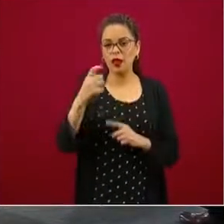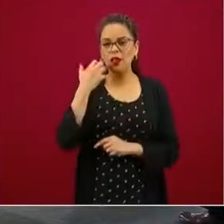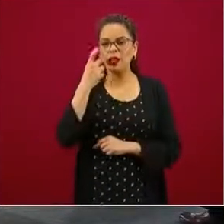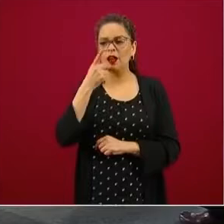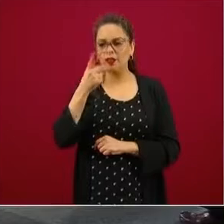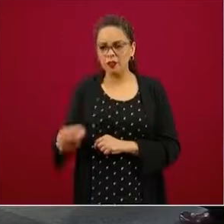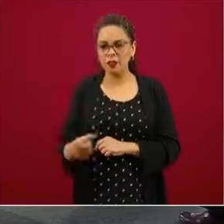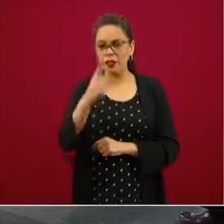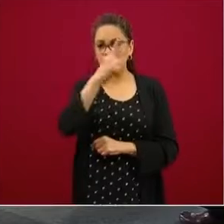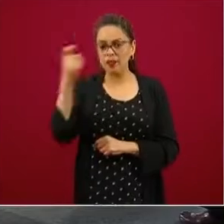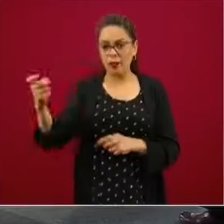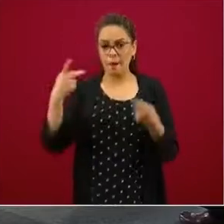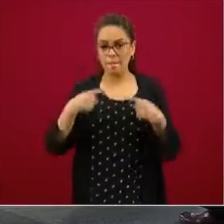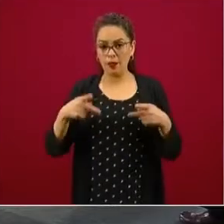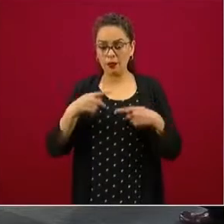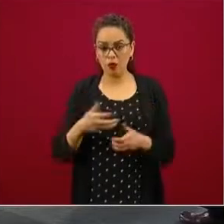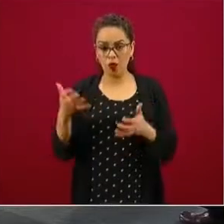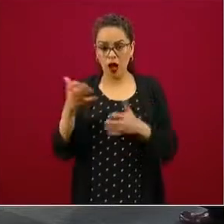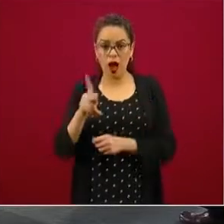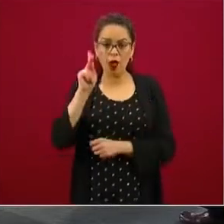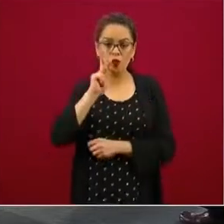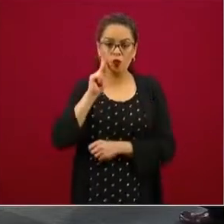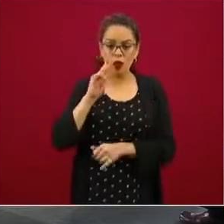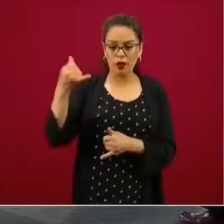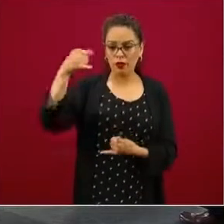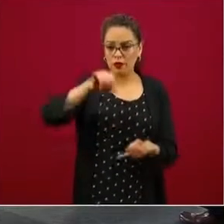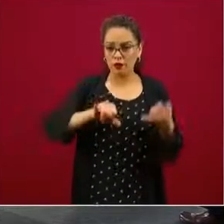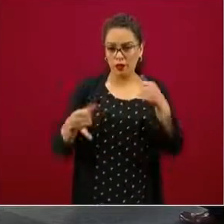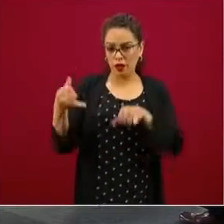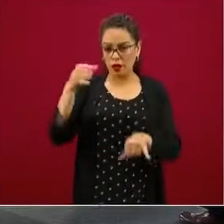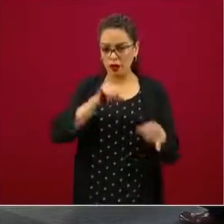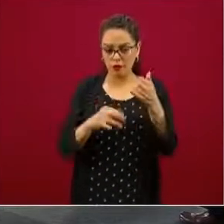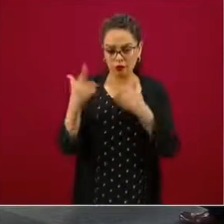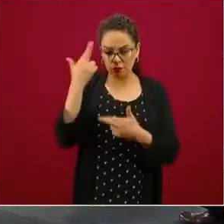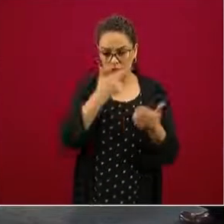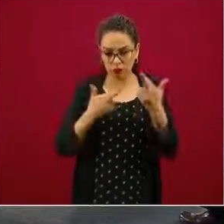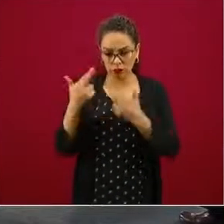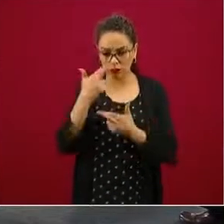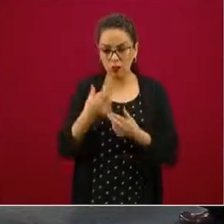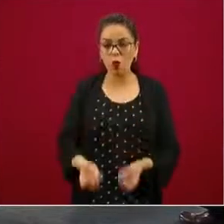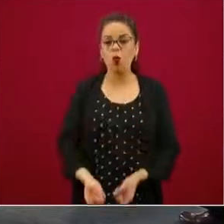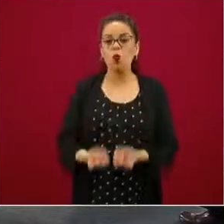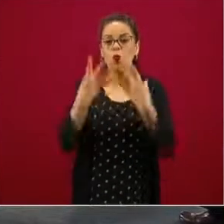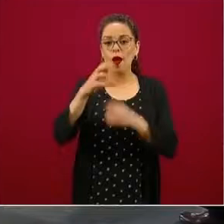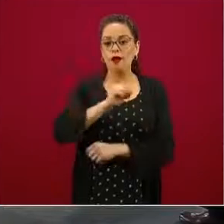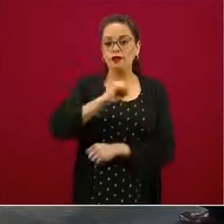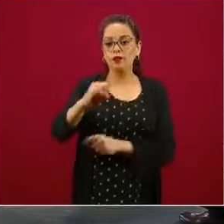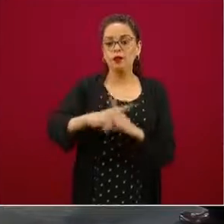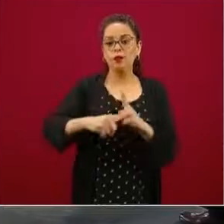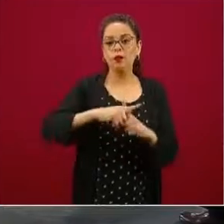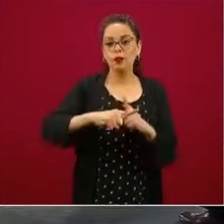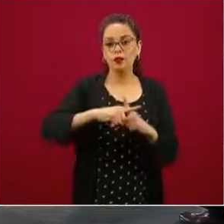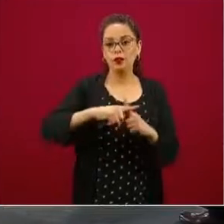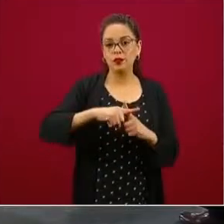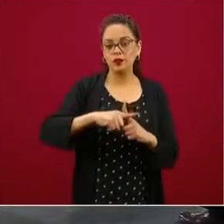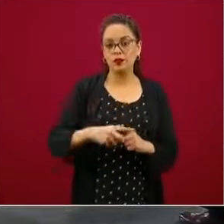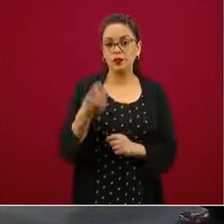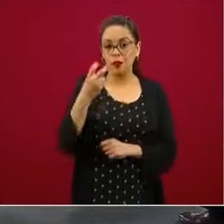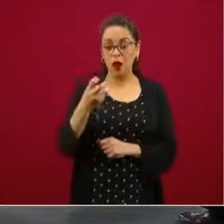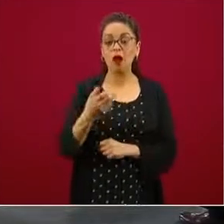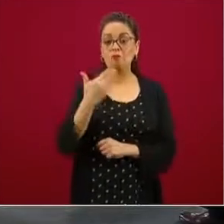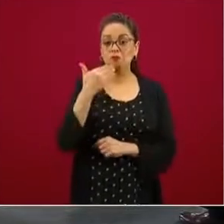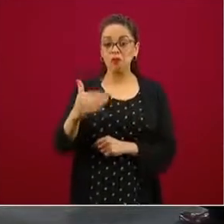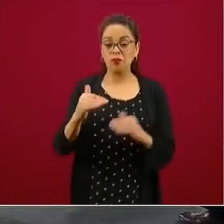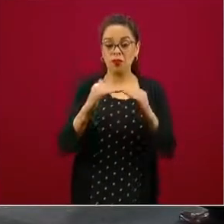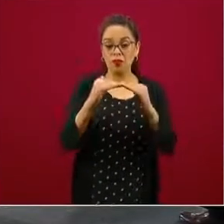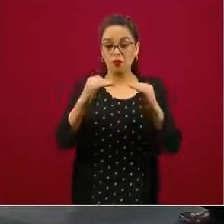100 personas que se les toman muestras, se procesan en el laboratorio, ¿cuántas resultan positivas? Y hemos tenido cierta estabilidad a lo largo de